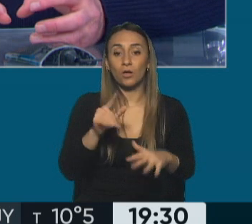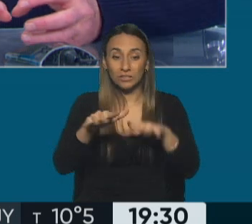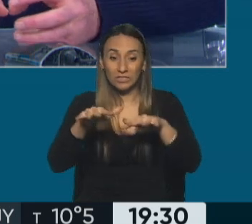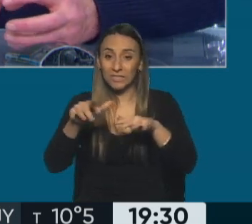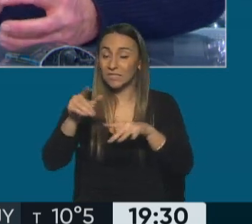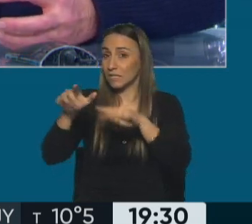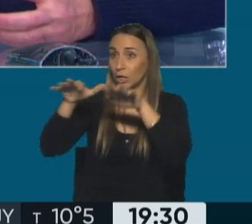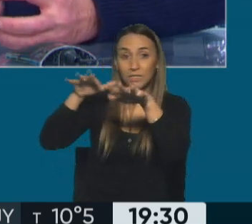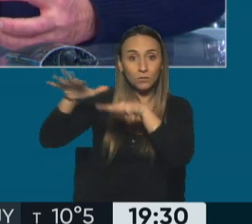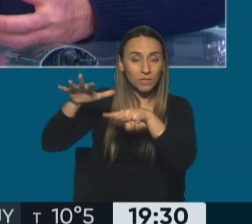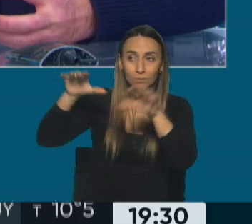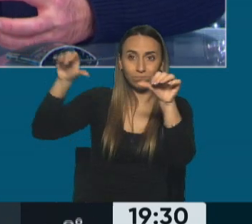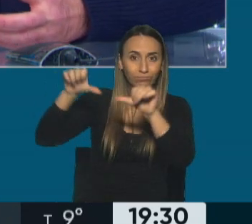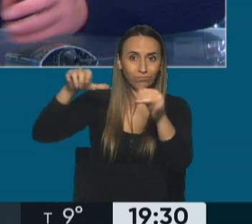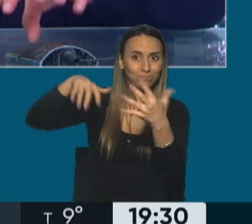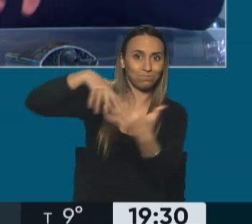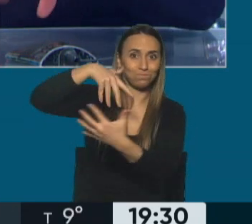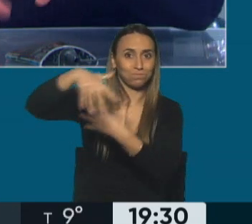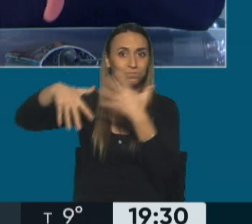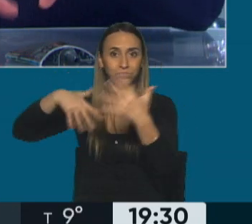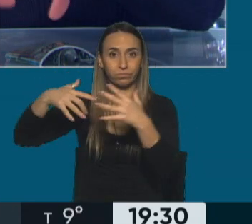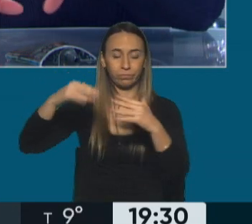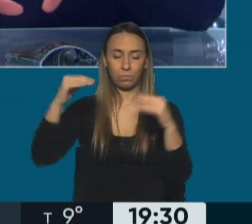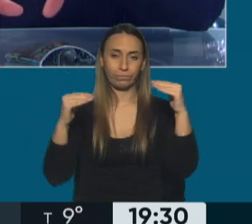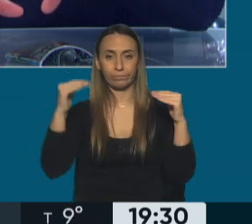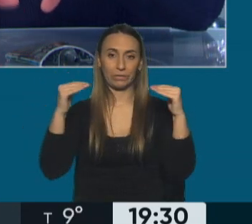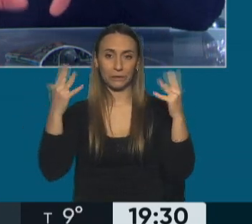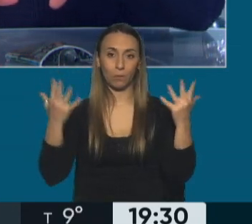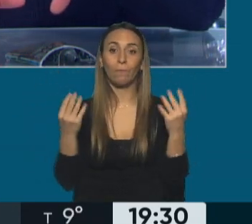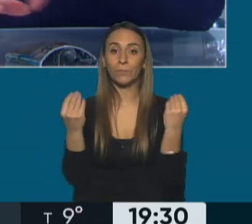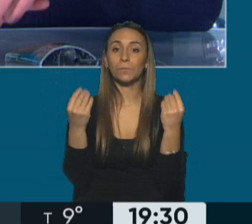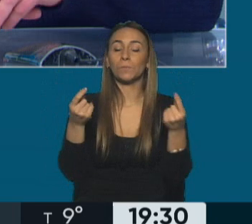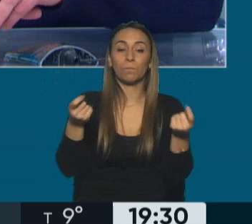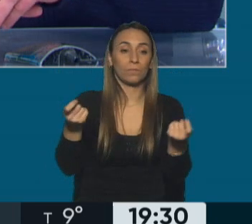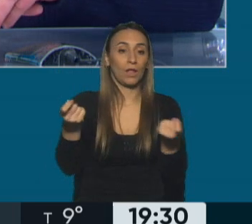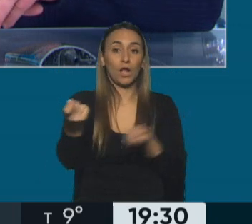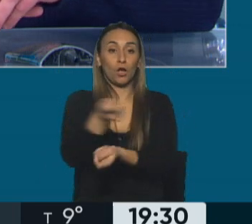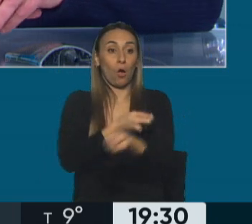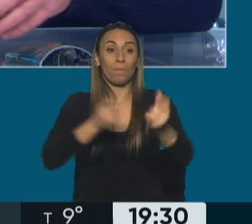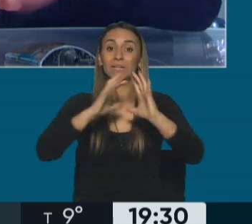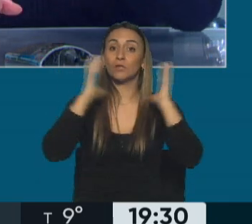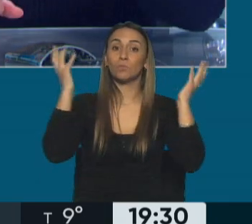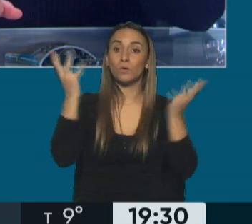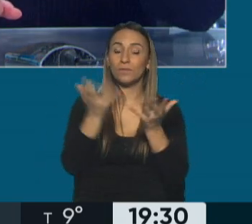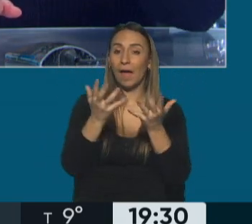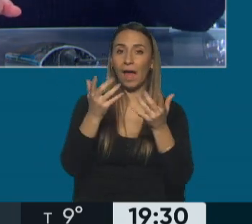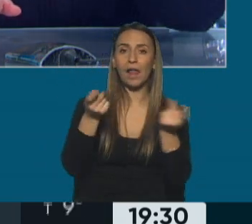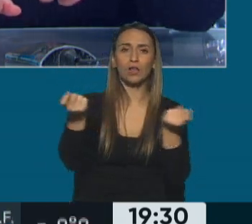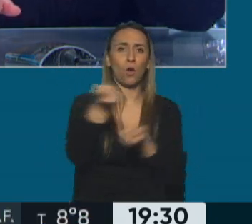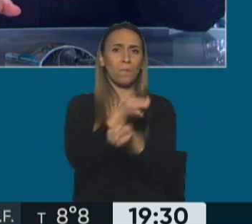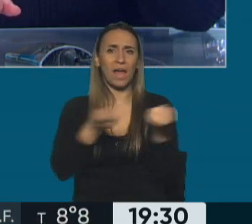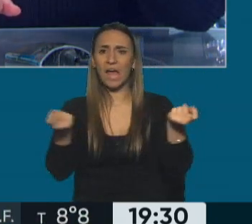crítica, esta tensión empieza a desequilibrar el comercio mundial y nosotros, si